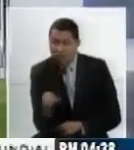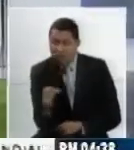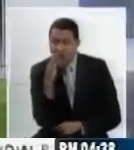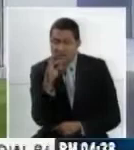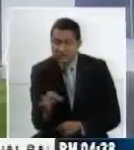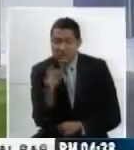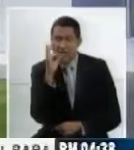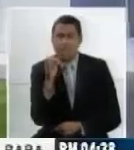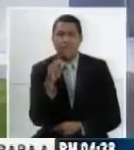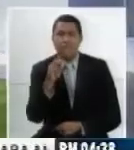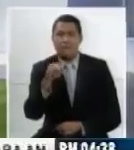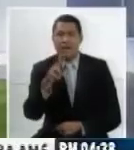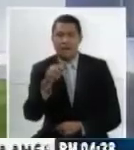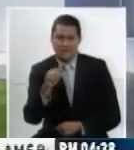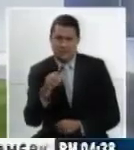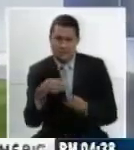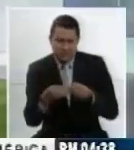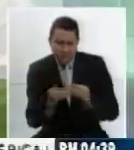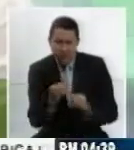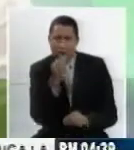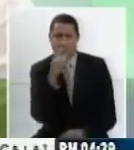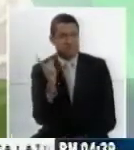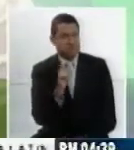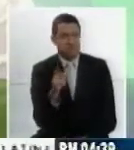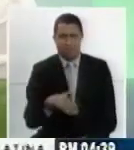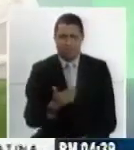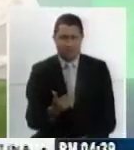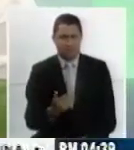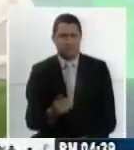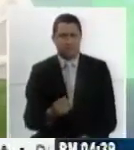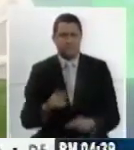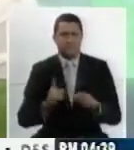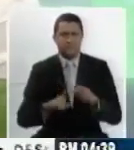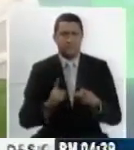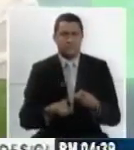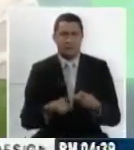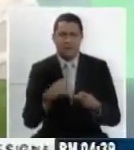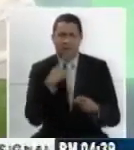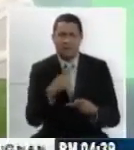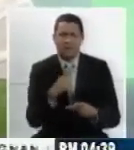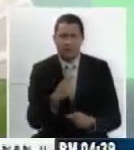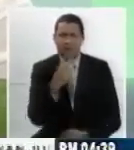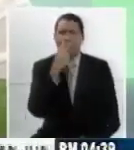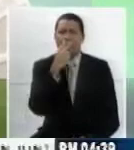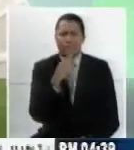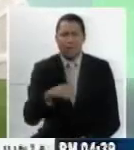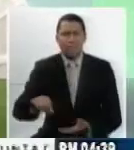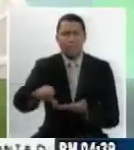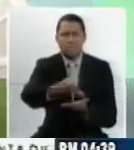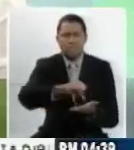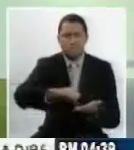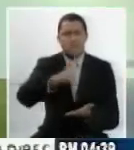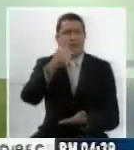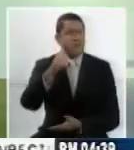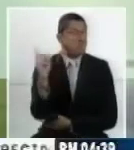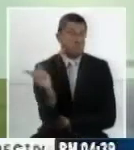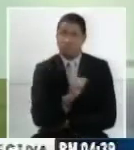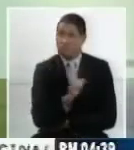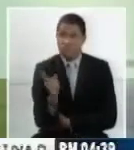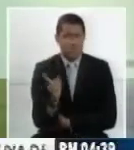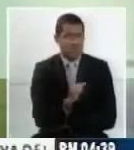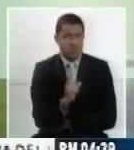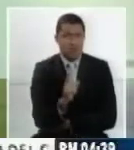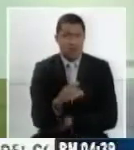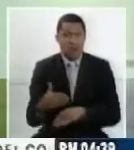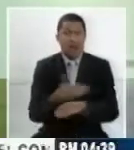nuestros niños, por ejemplo, maní es una de las cosas que no podemos utilizar. Nuestros abuelos a veces recomiendan para cuadros respiratorios la miel, y la miel es otro producto que no puede utilizarse en